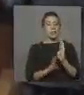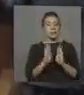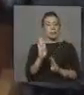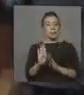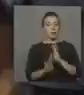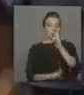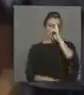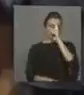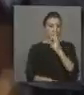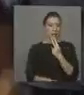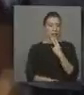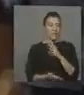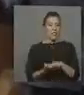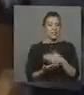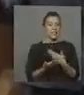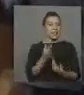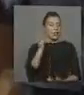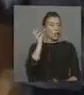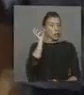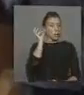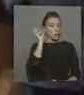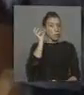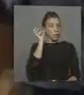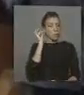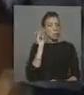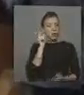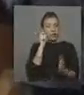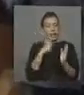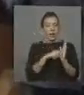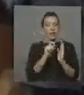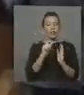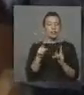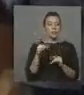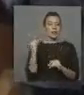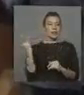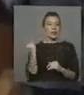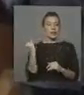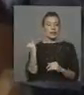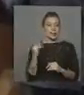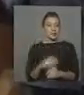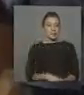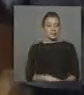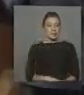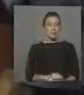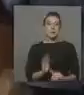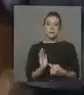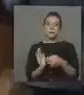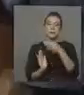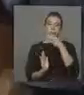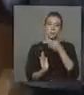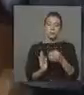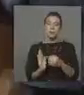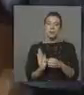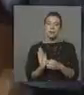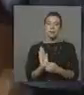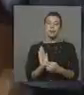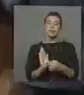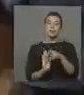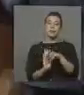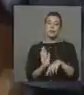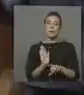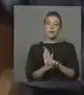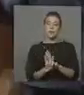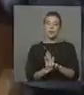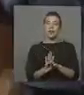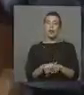proteger y respetar la vida y la salud de las mujeres, reconociendo su autonomía, el mensaje hace presente que la presentación del proyecto de ley